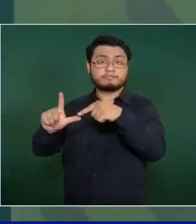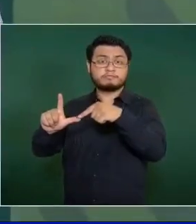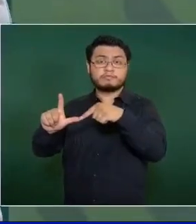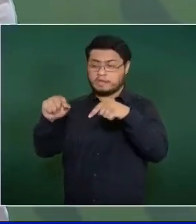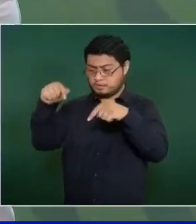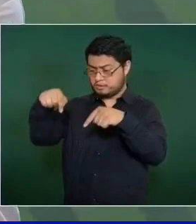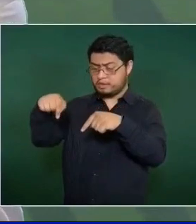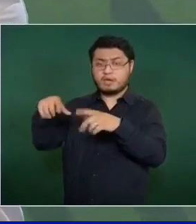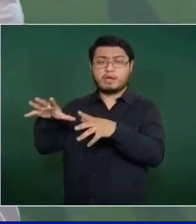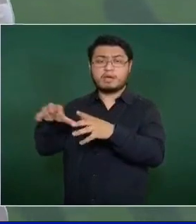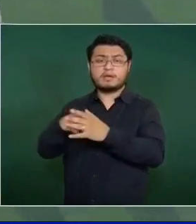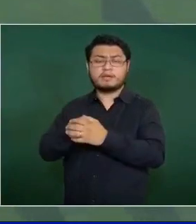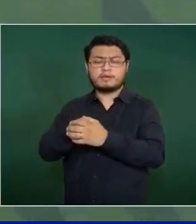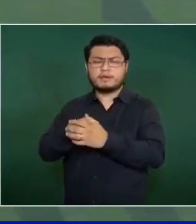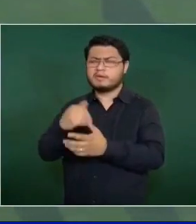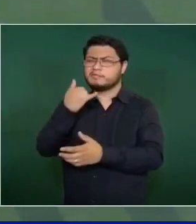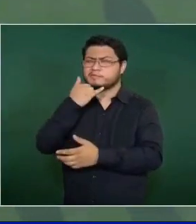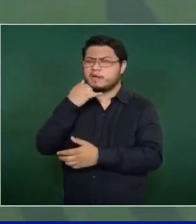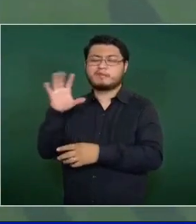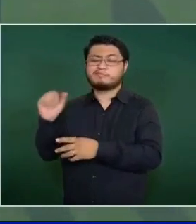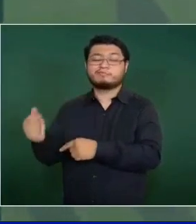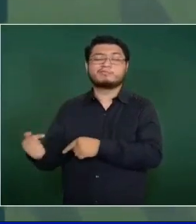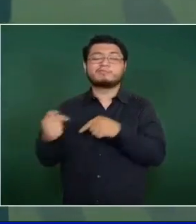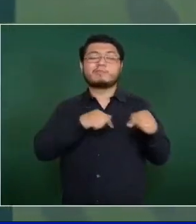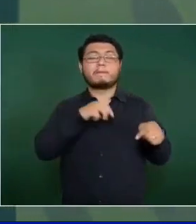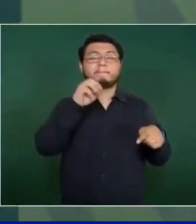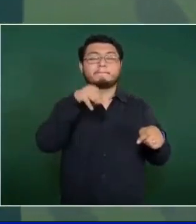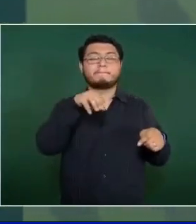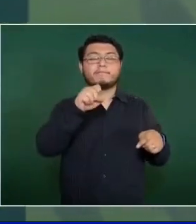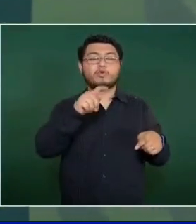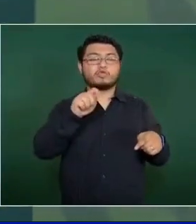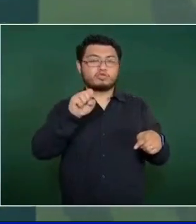no en Ticul, en Motul,